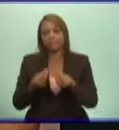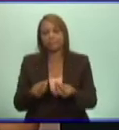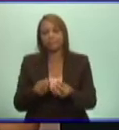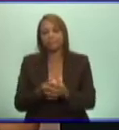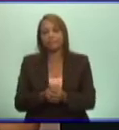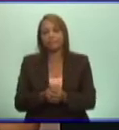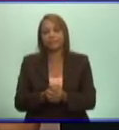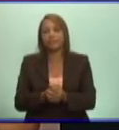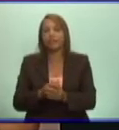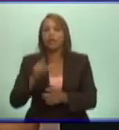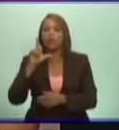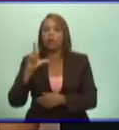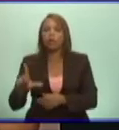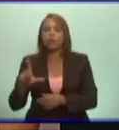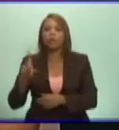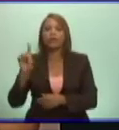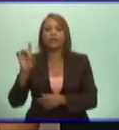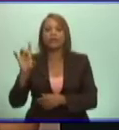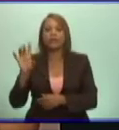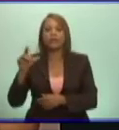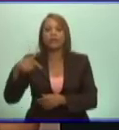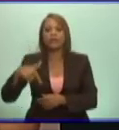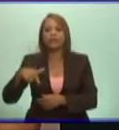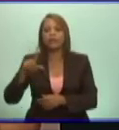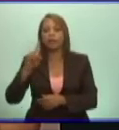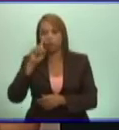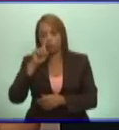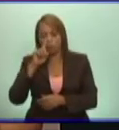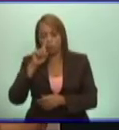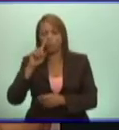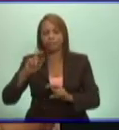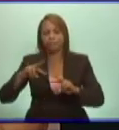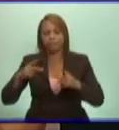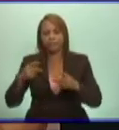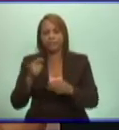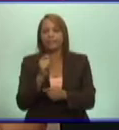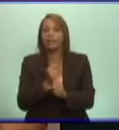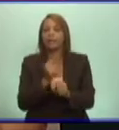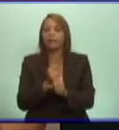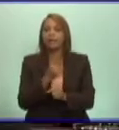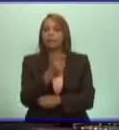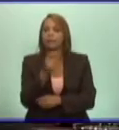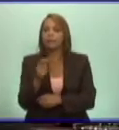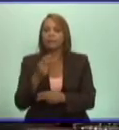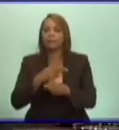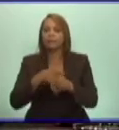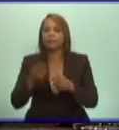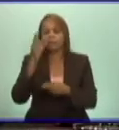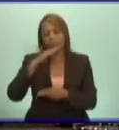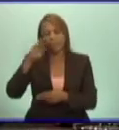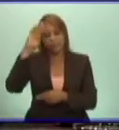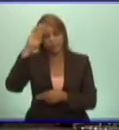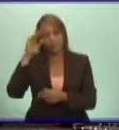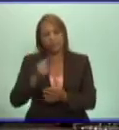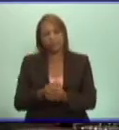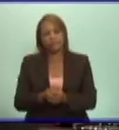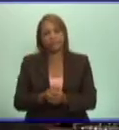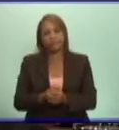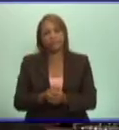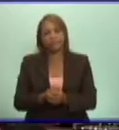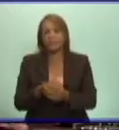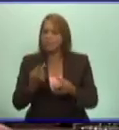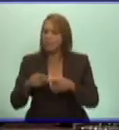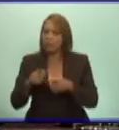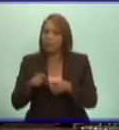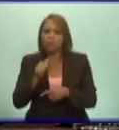el lunes 15 de junio la retransmisión de las teleclases relacionadas con el trabajo práctico de Historia de Cuba. Pues qué bien, de todas maneras hay otras